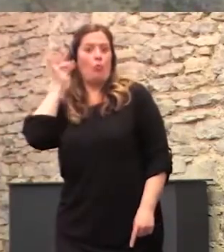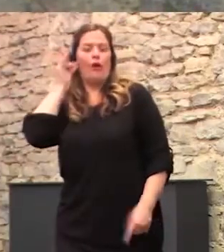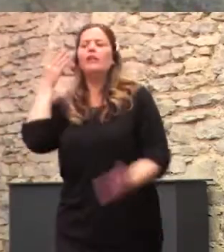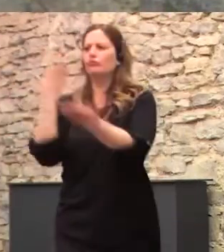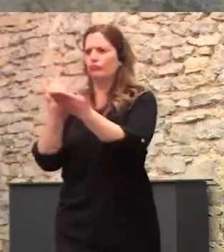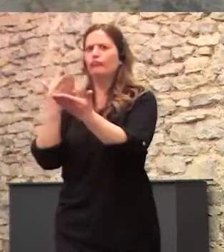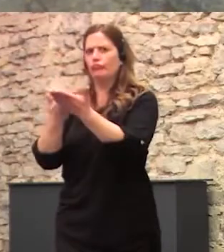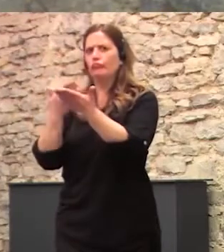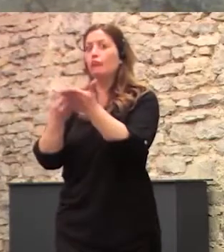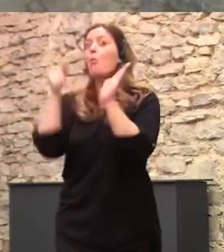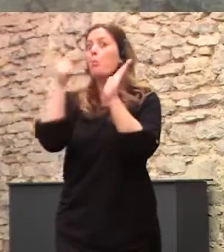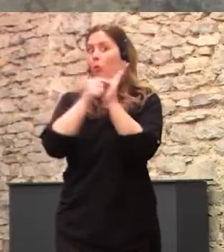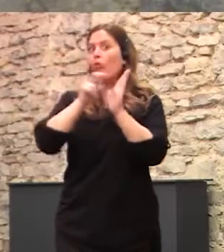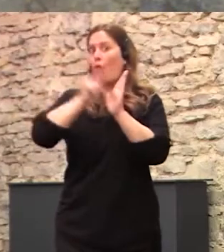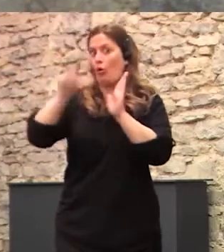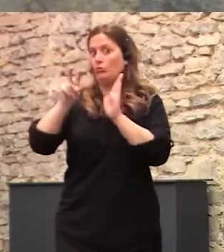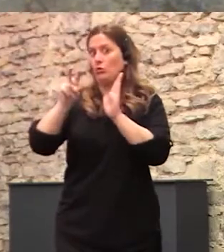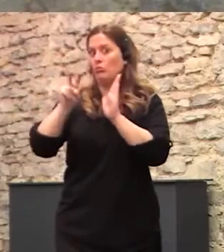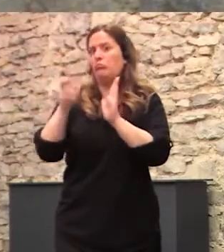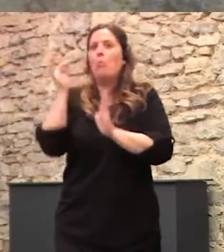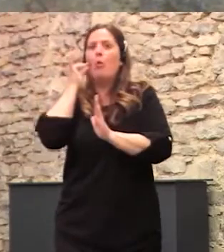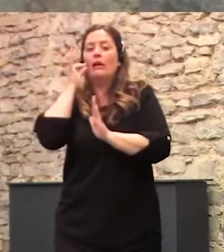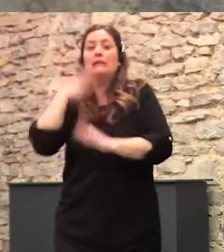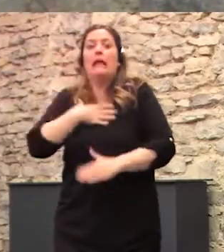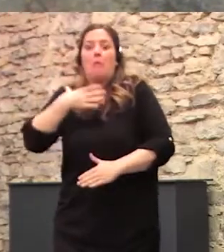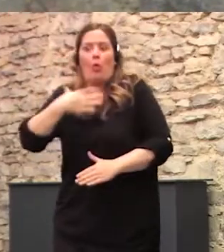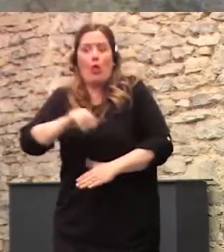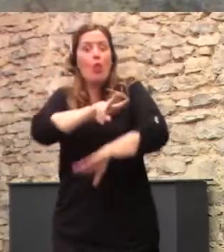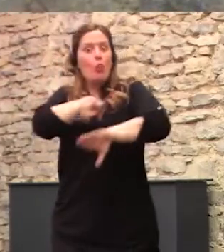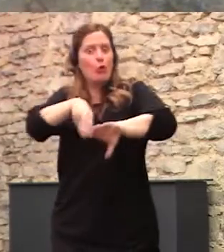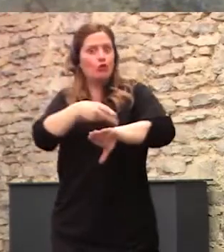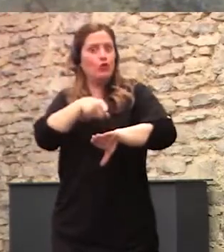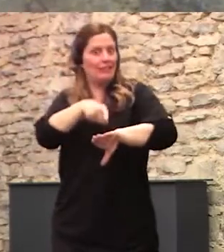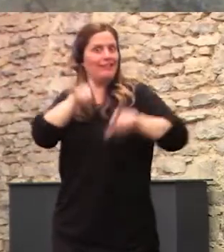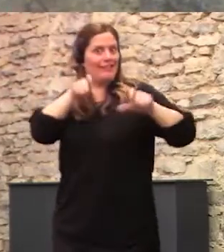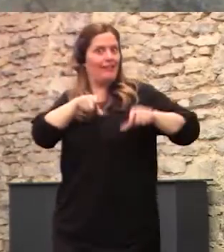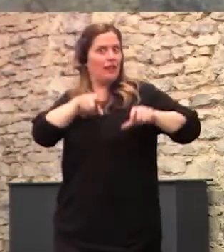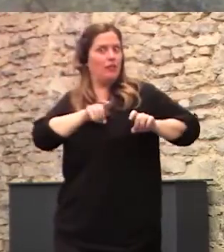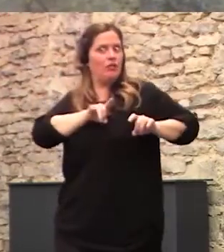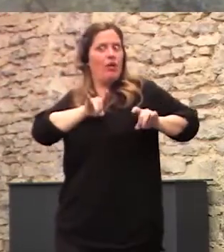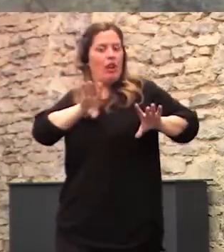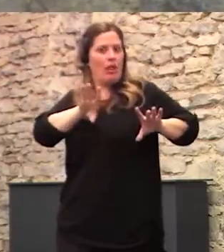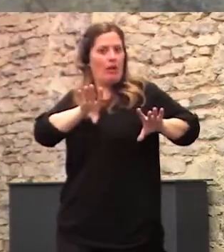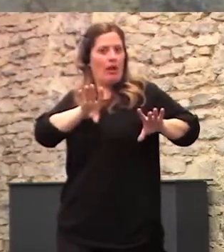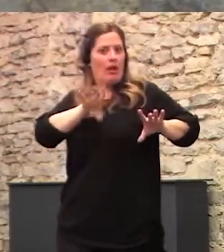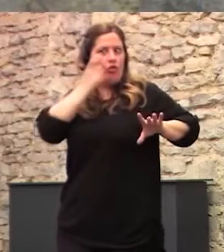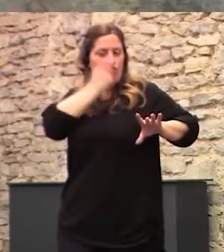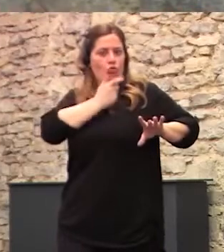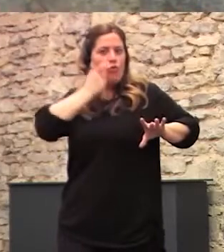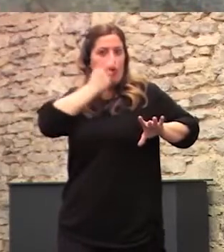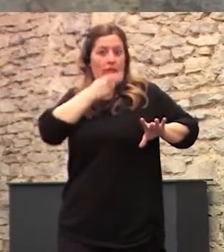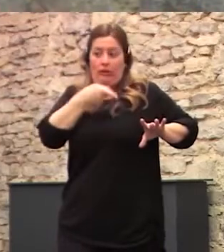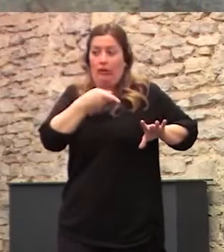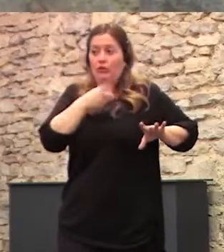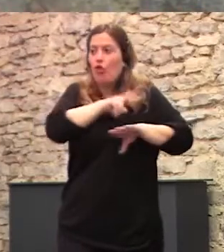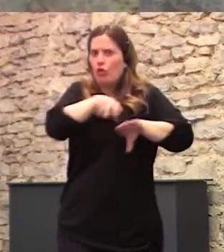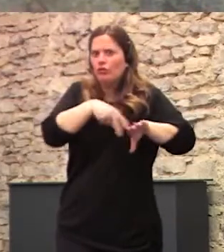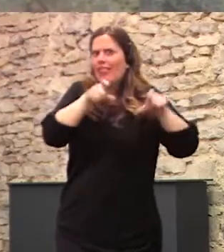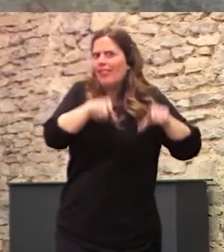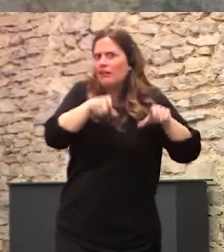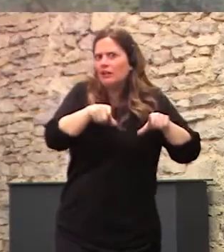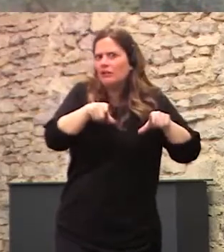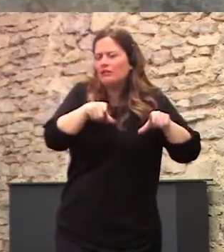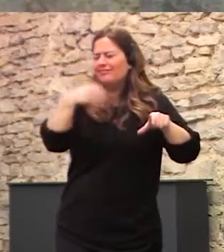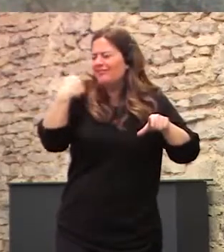que han podido, durante esas 2 horas de descanso, eso, que son de descanso, están tan